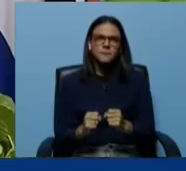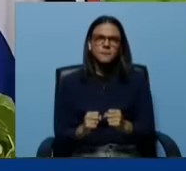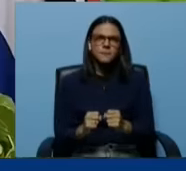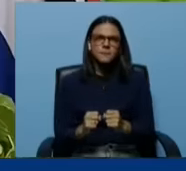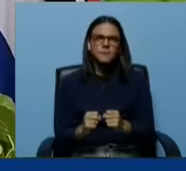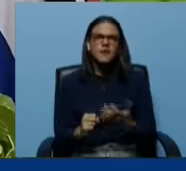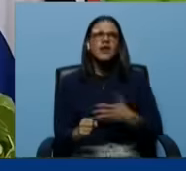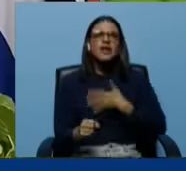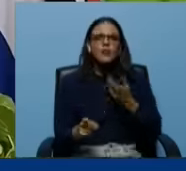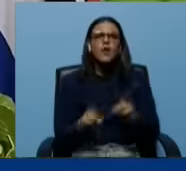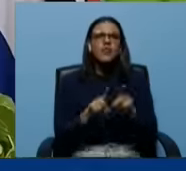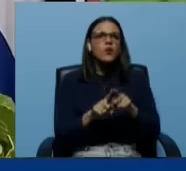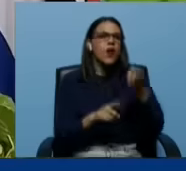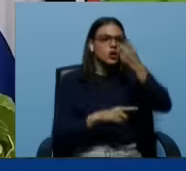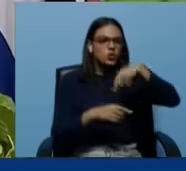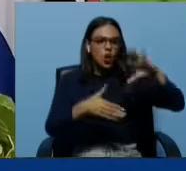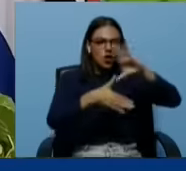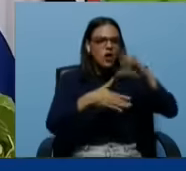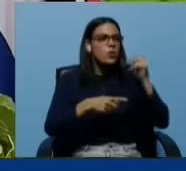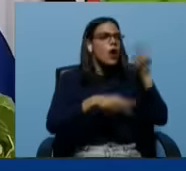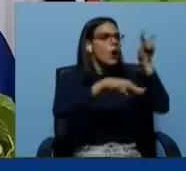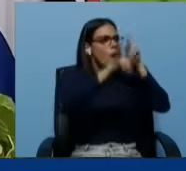reproducir las victorias en América Latina.